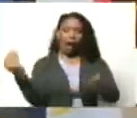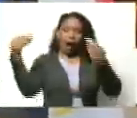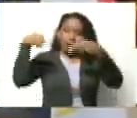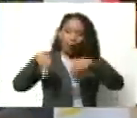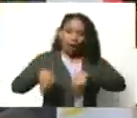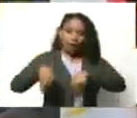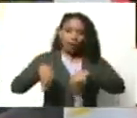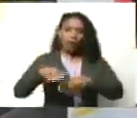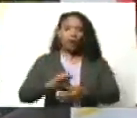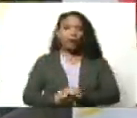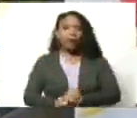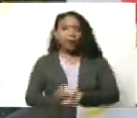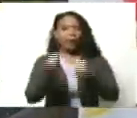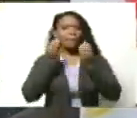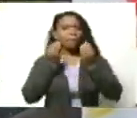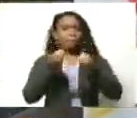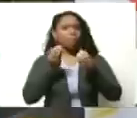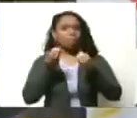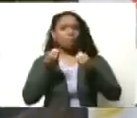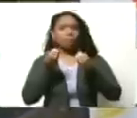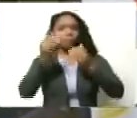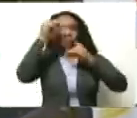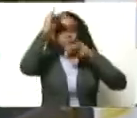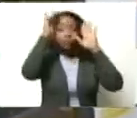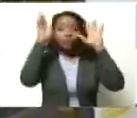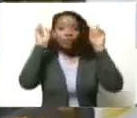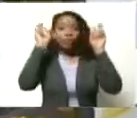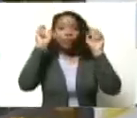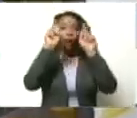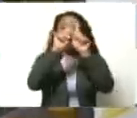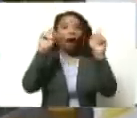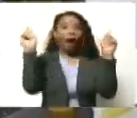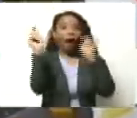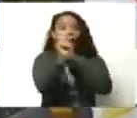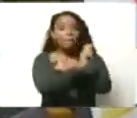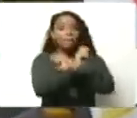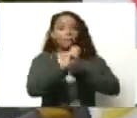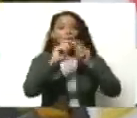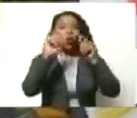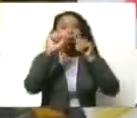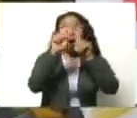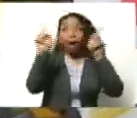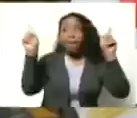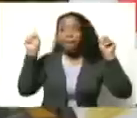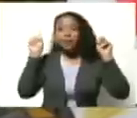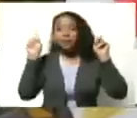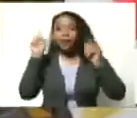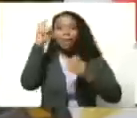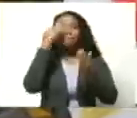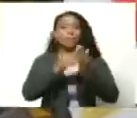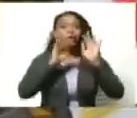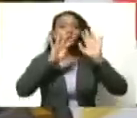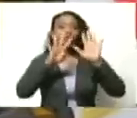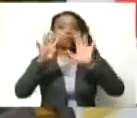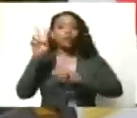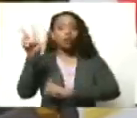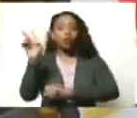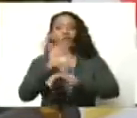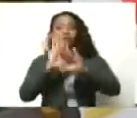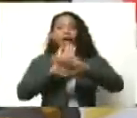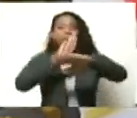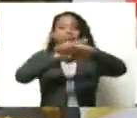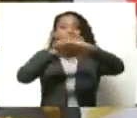multilateral para atender el tema del cambio climático en 1992, ya alertaba de